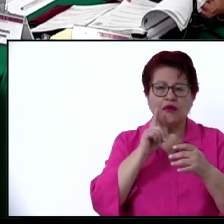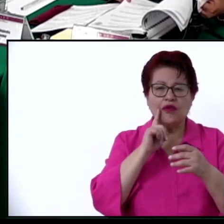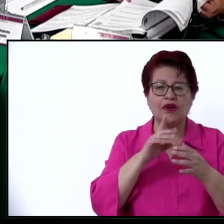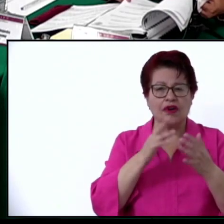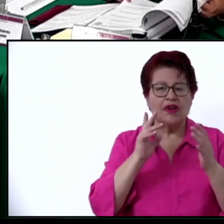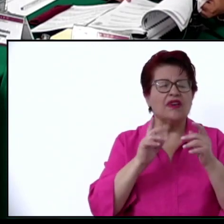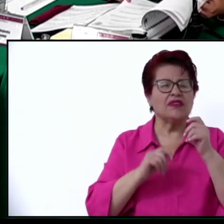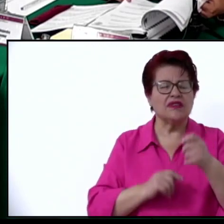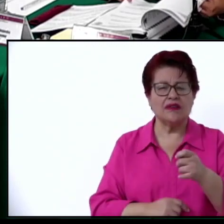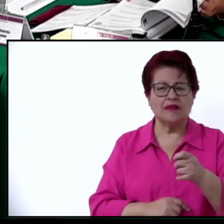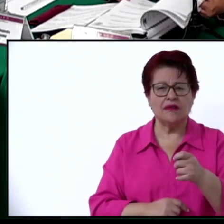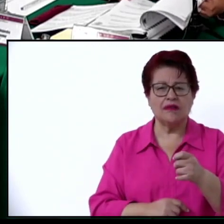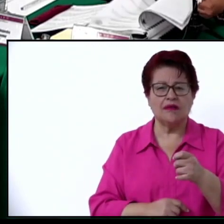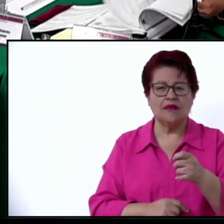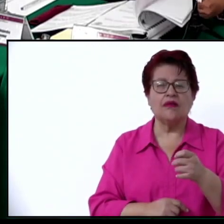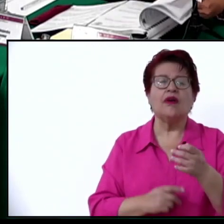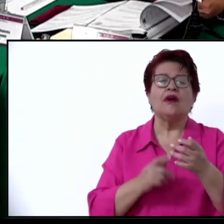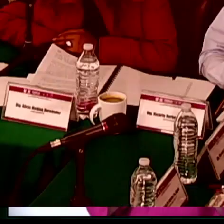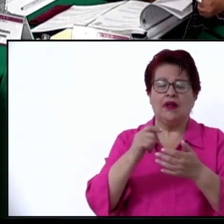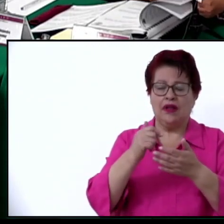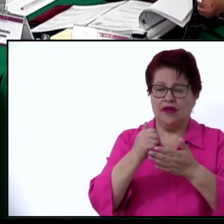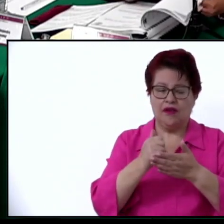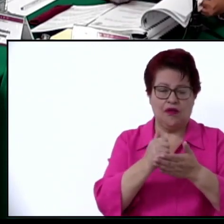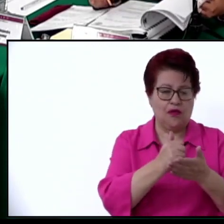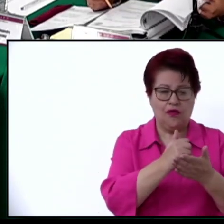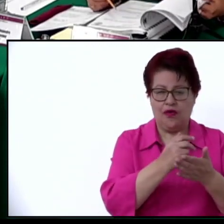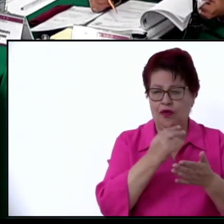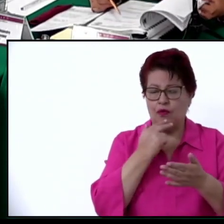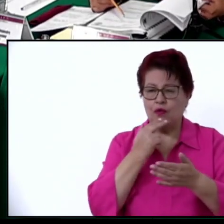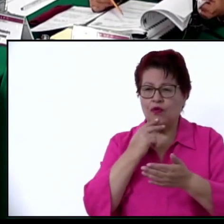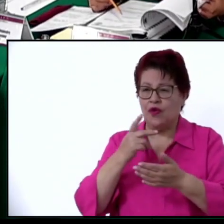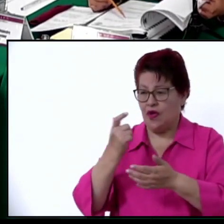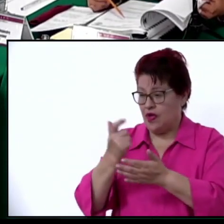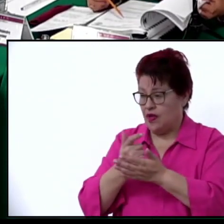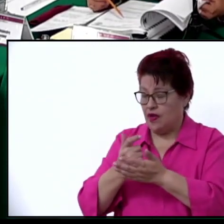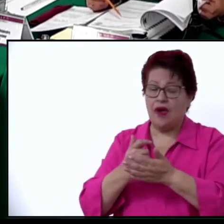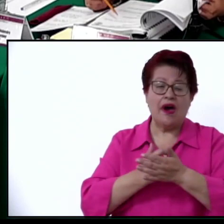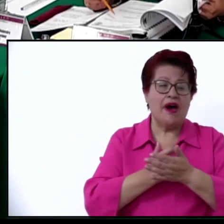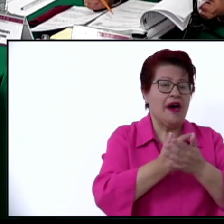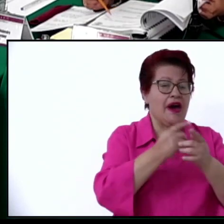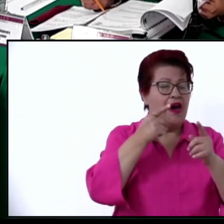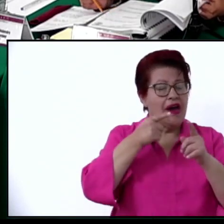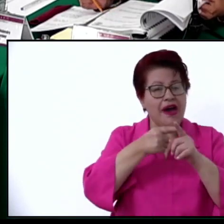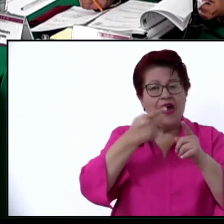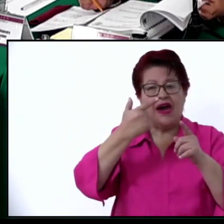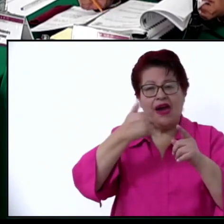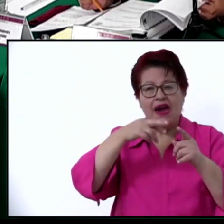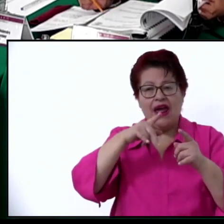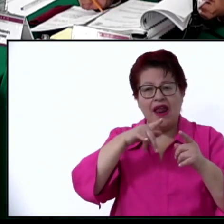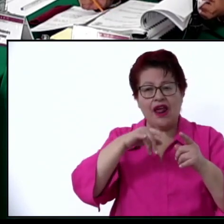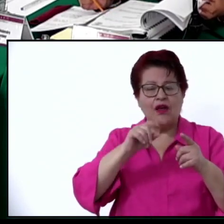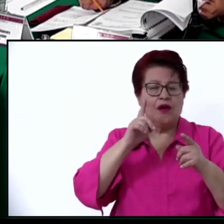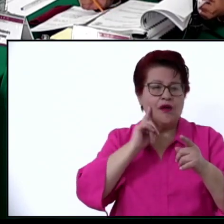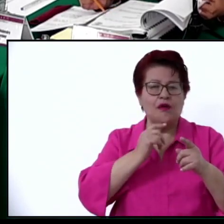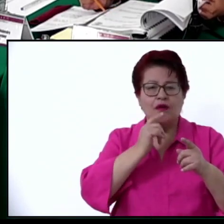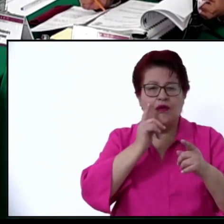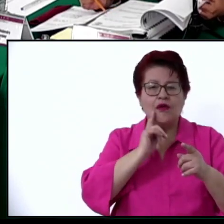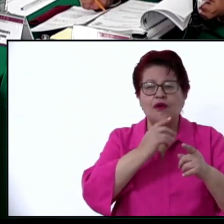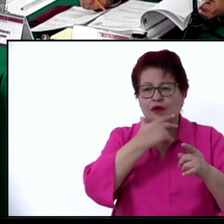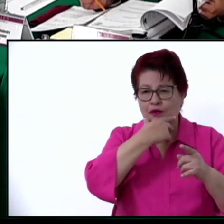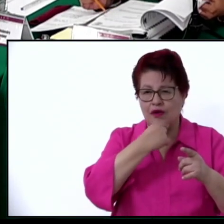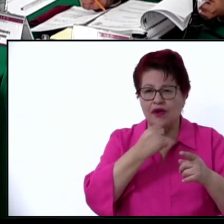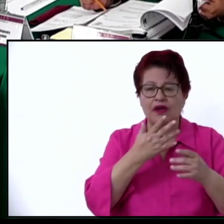que significa que los recursos están siendo utilizados con perspectiva de género. A comparación con